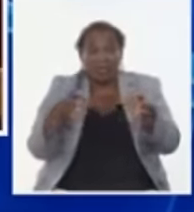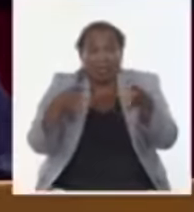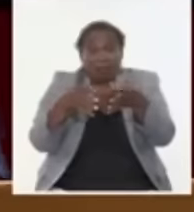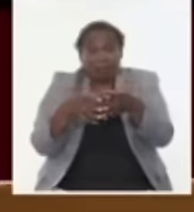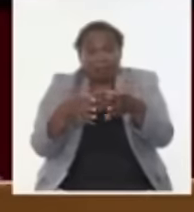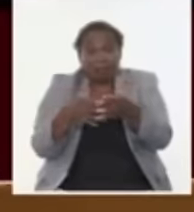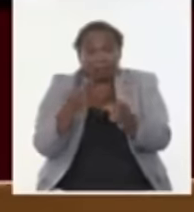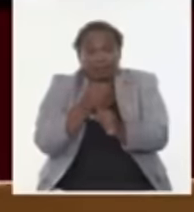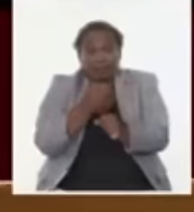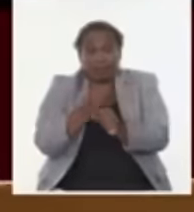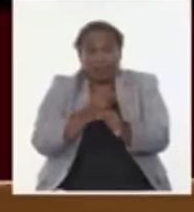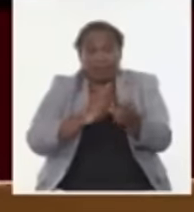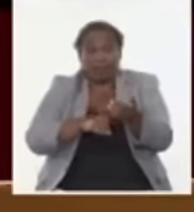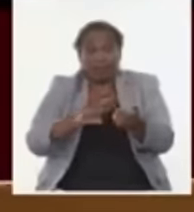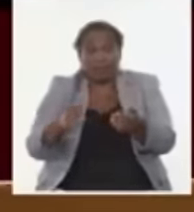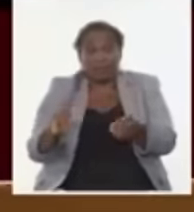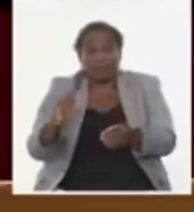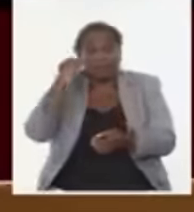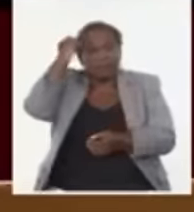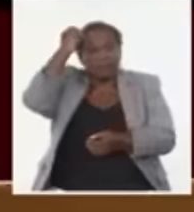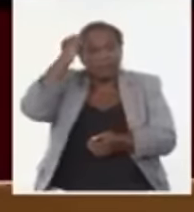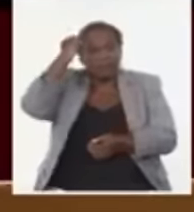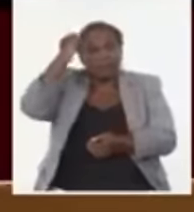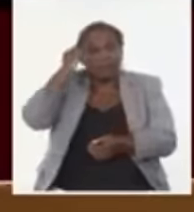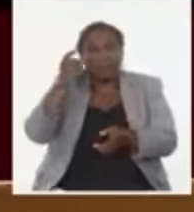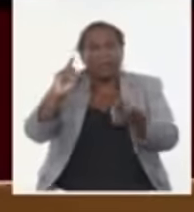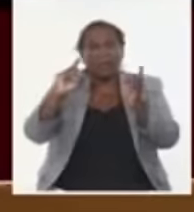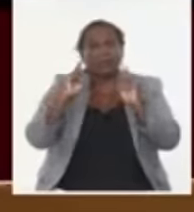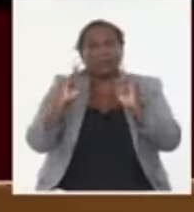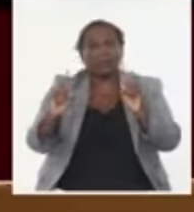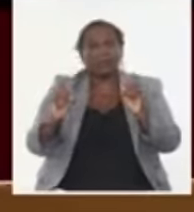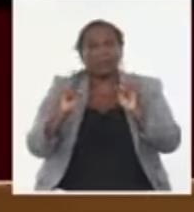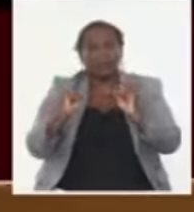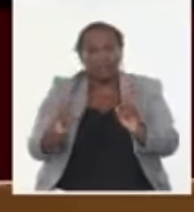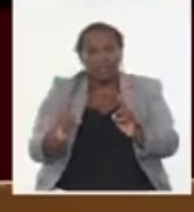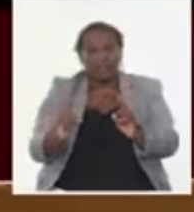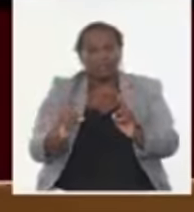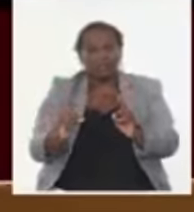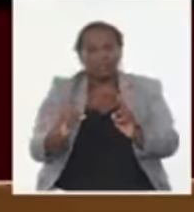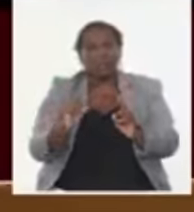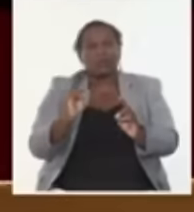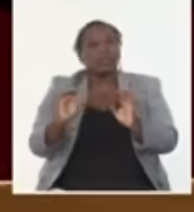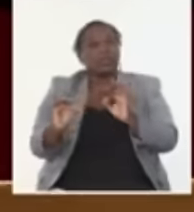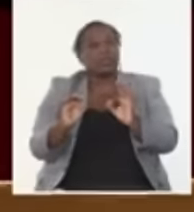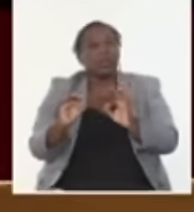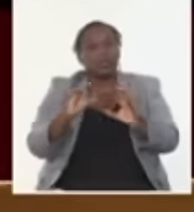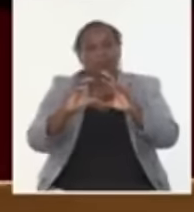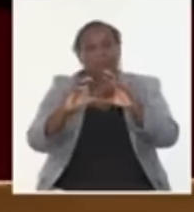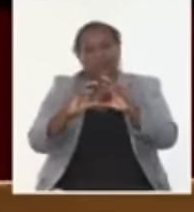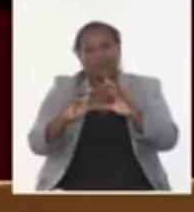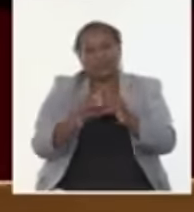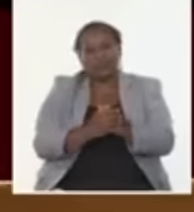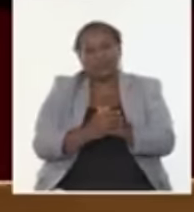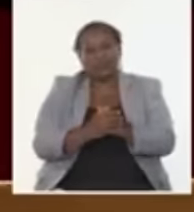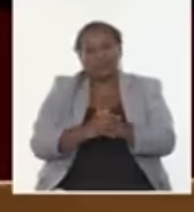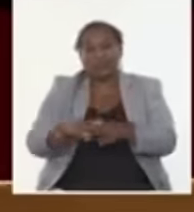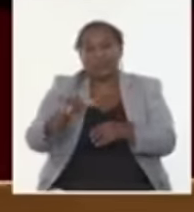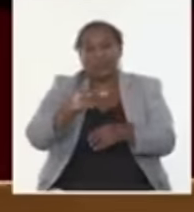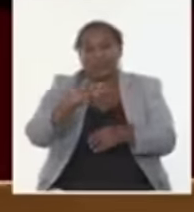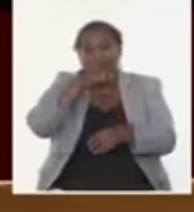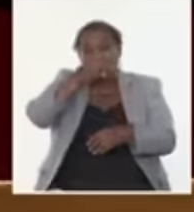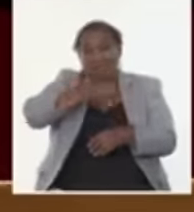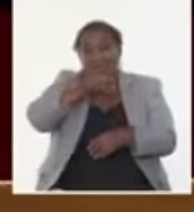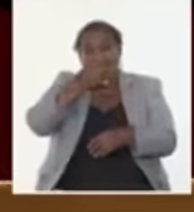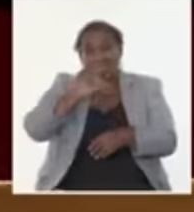partido hacía los análisis políticos y del aseguramiento comunicacional. Como expresaba el presidente